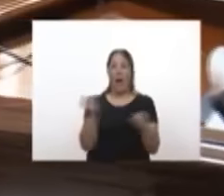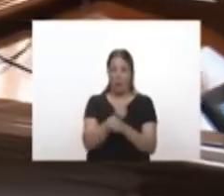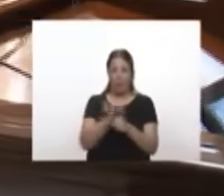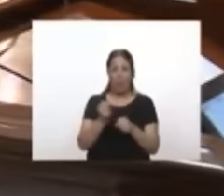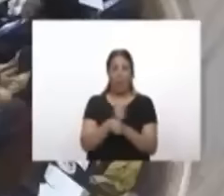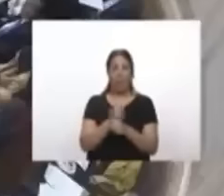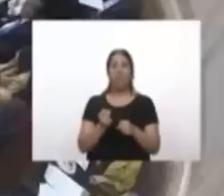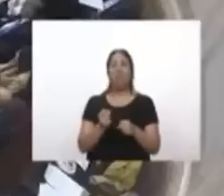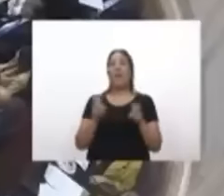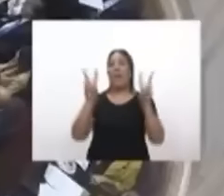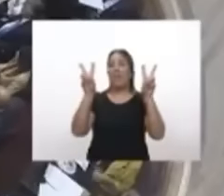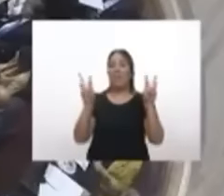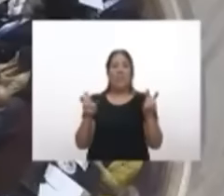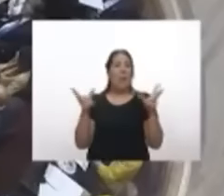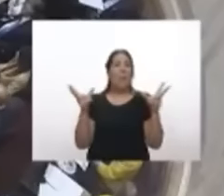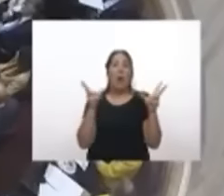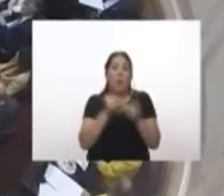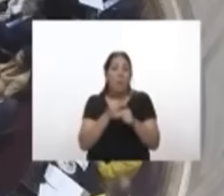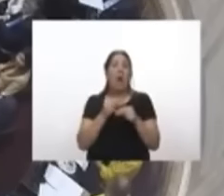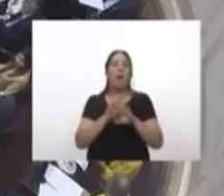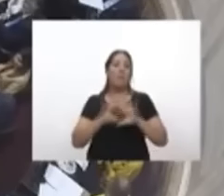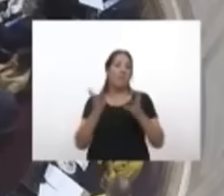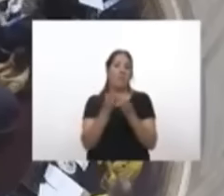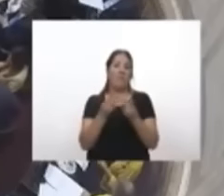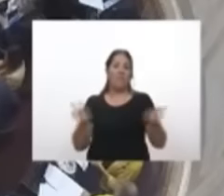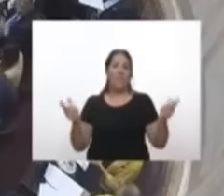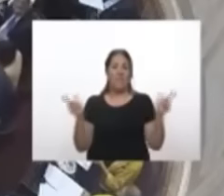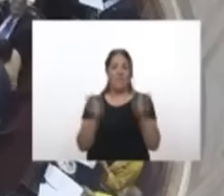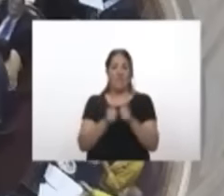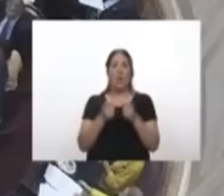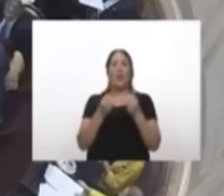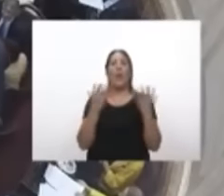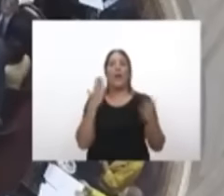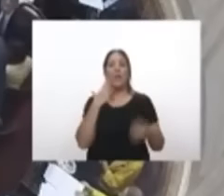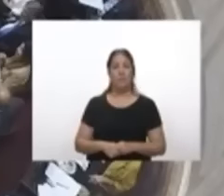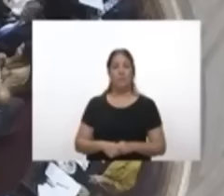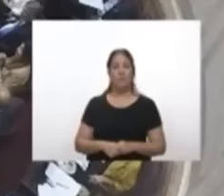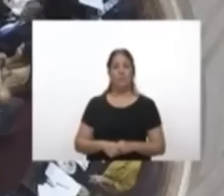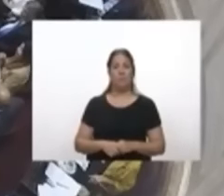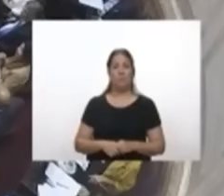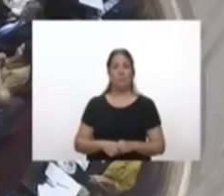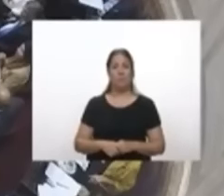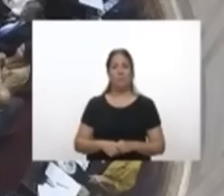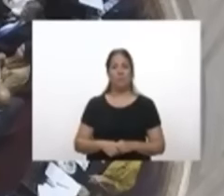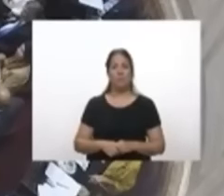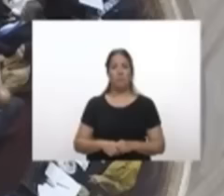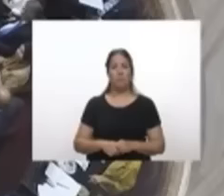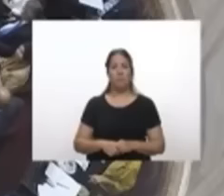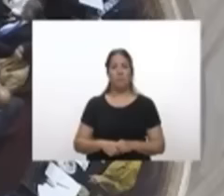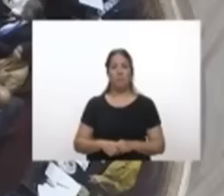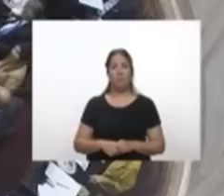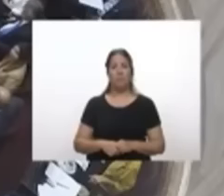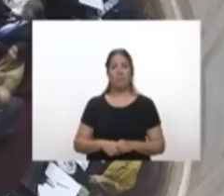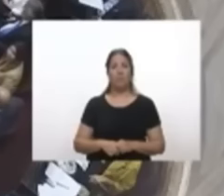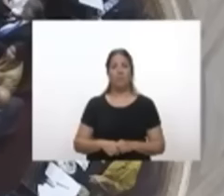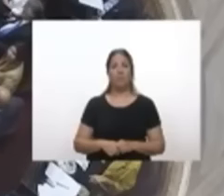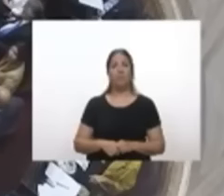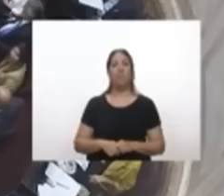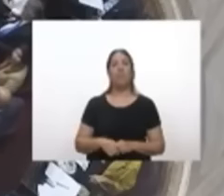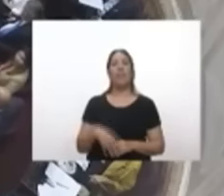todos, cómo votó cada senador. Y eso es incluso lo que dice el reglamento, que el voto electrónico se hace para que quede